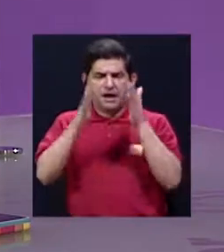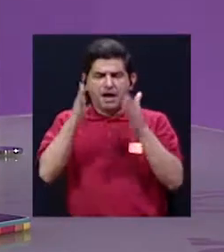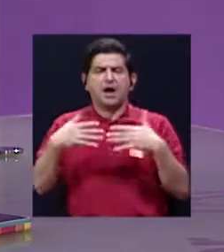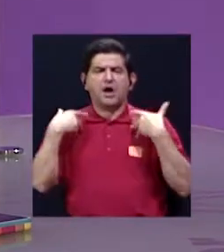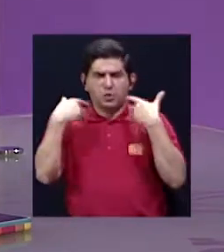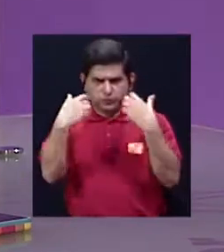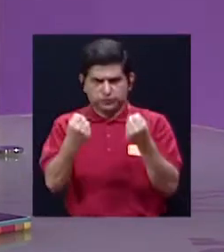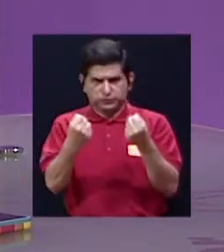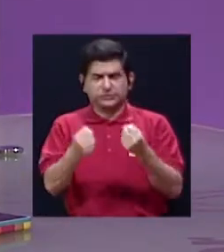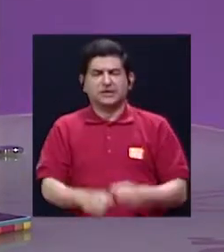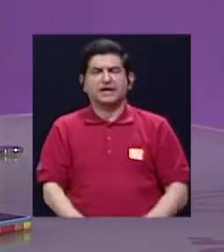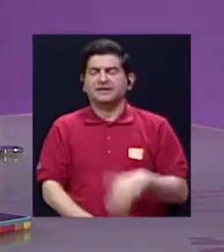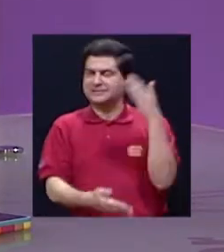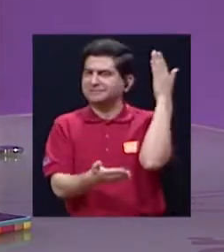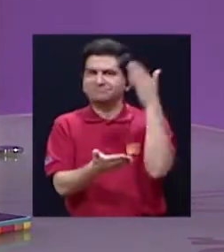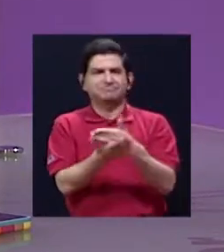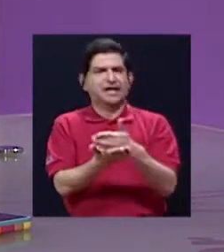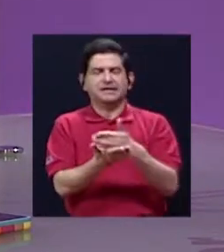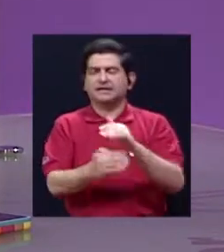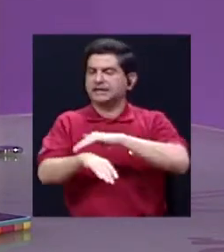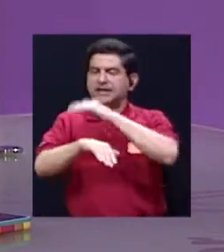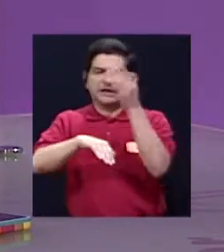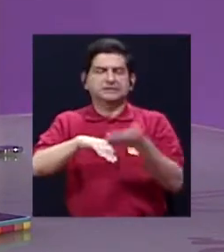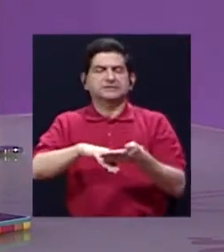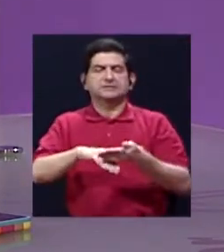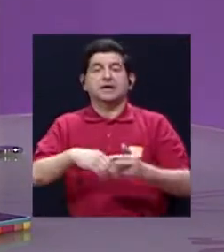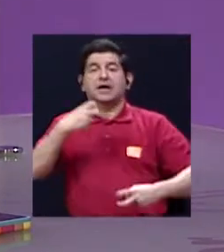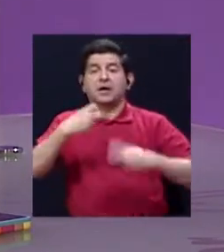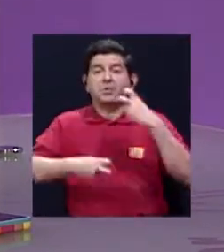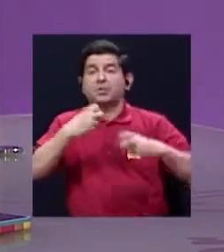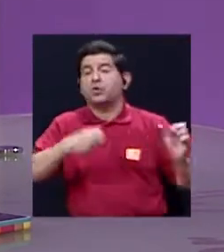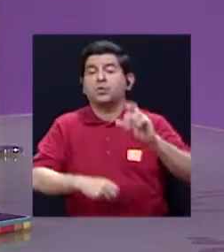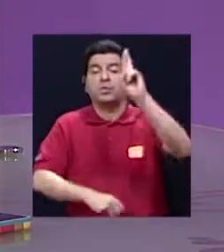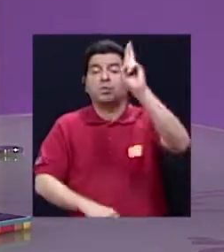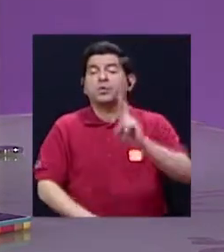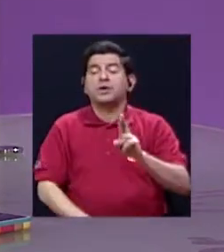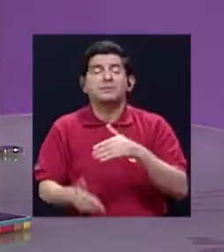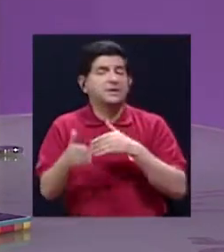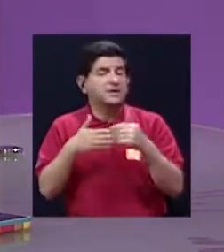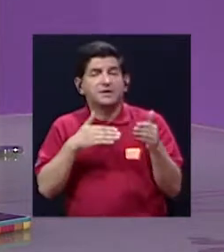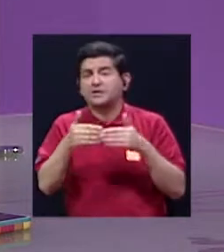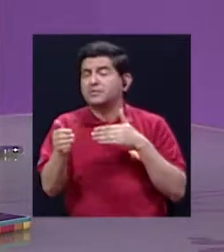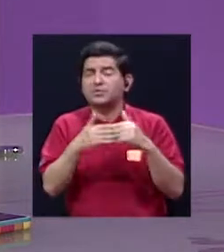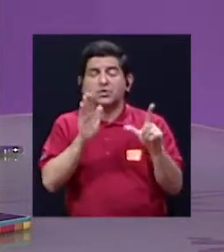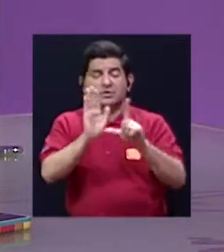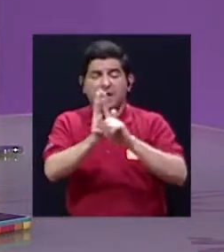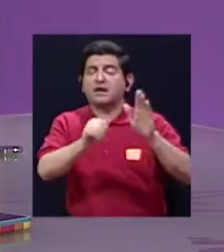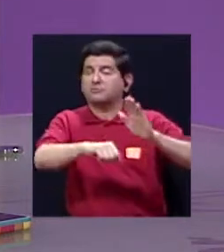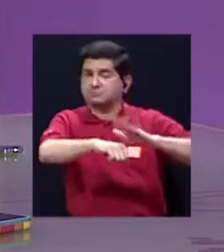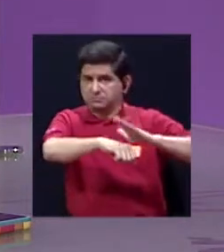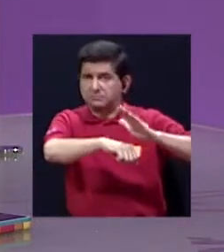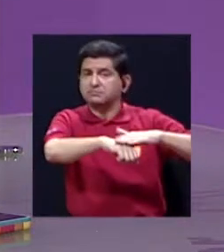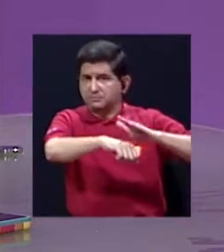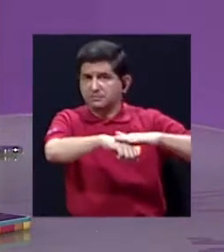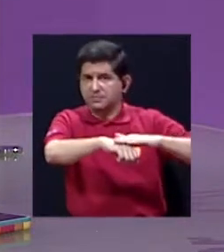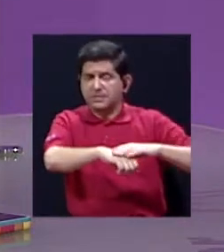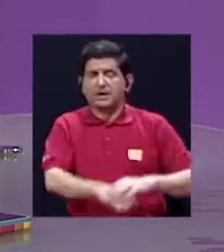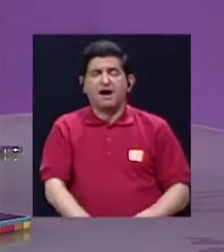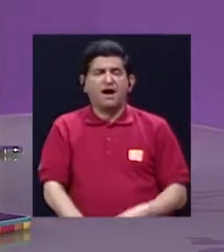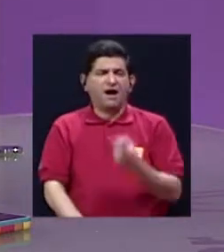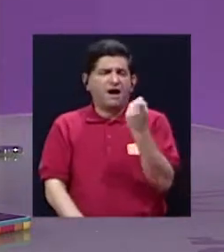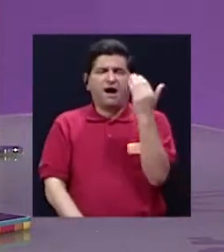salud es interrumpir el embarazo. El problema es que en Costa Rica, a pesar de que la ley lo permite, hay un